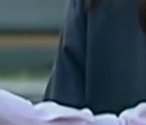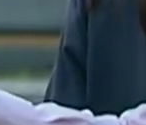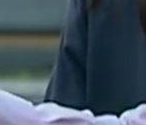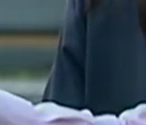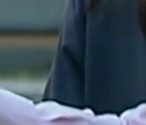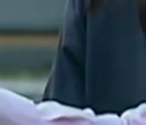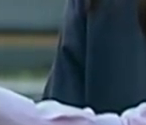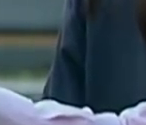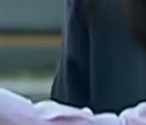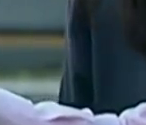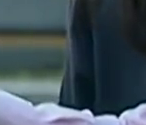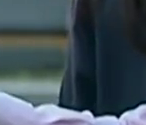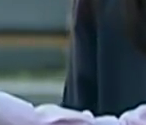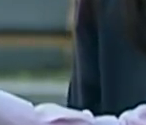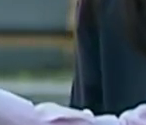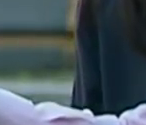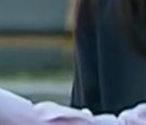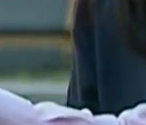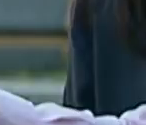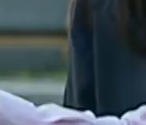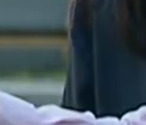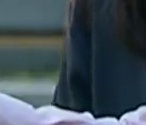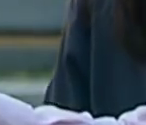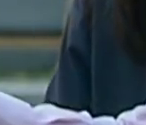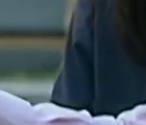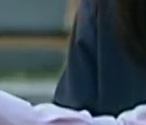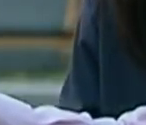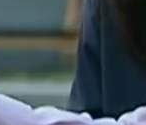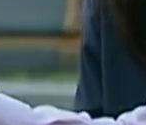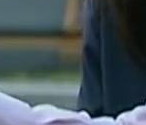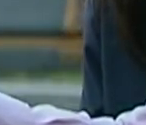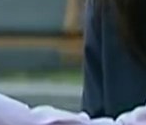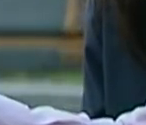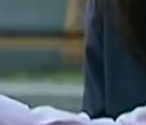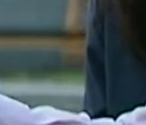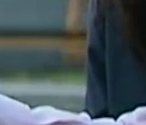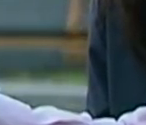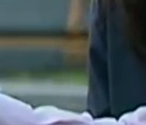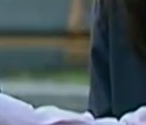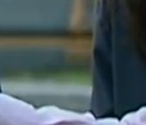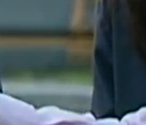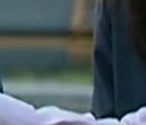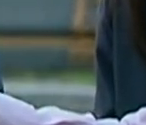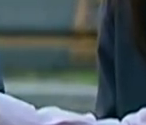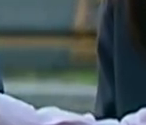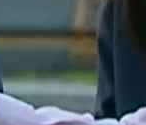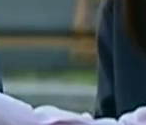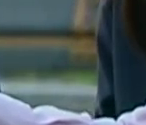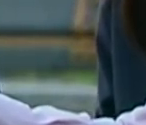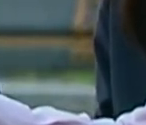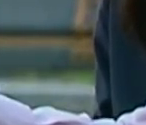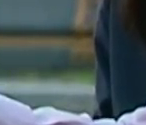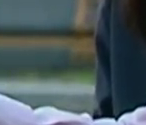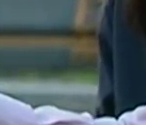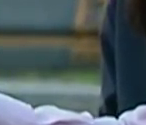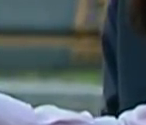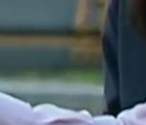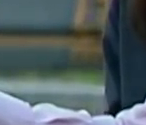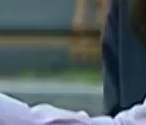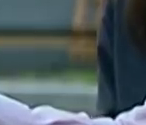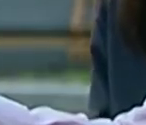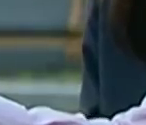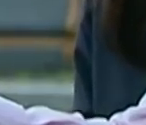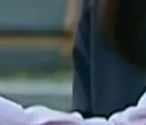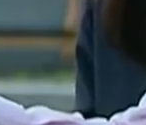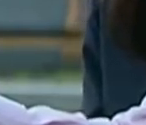ni es estable, ni es sustentable, ni es ético, ni es equilibrado. El Petro y las criptomonedas vienen a incorporar precisamente el rescate de los valores creadores